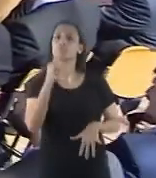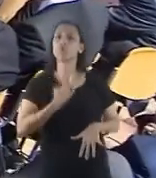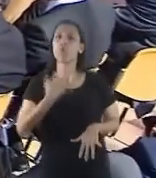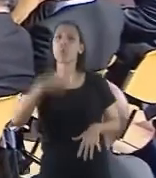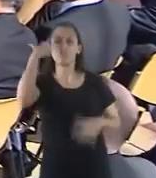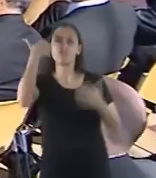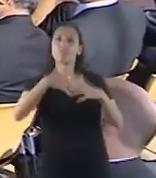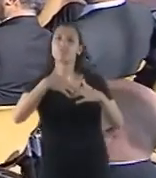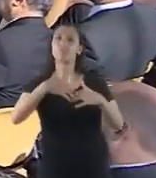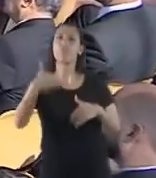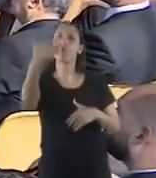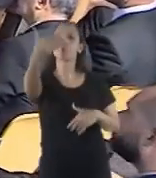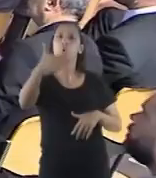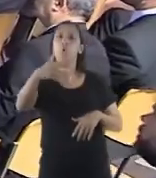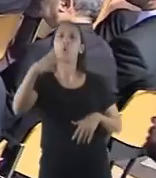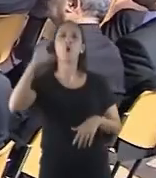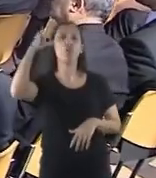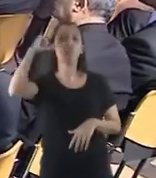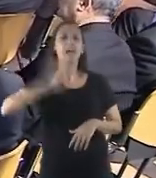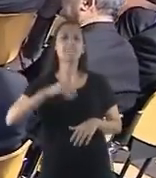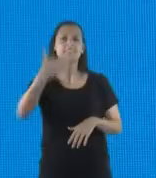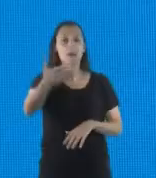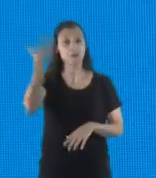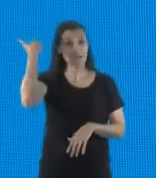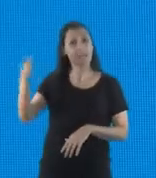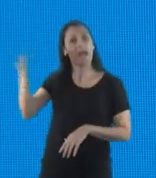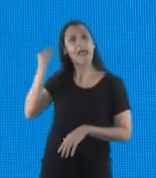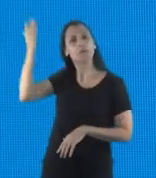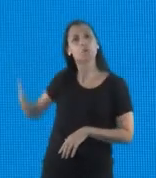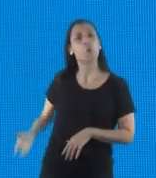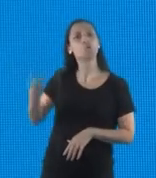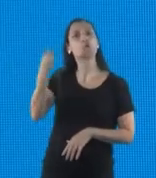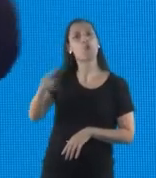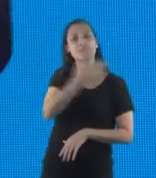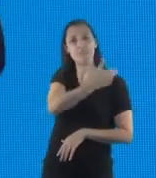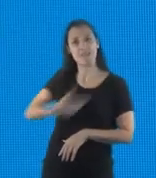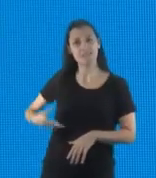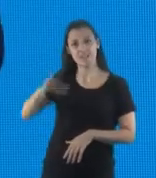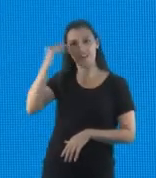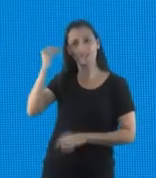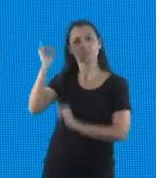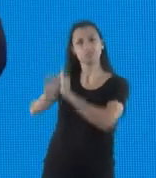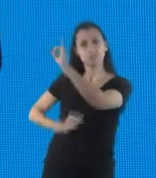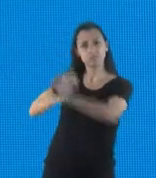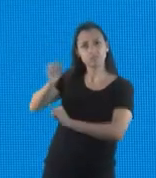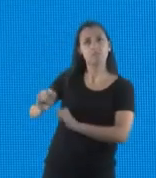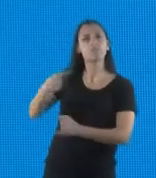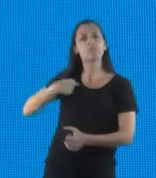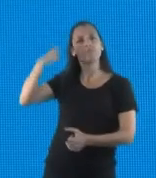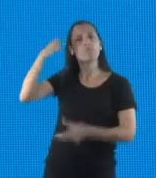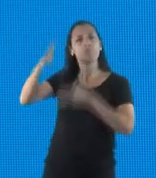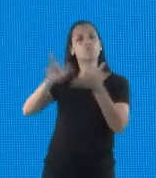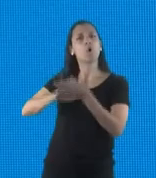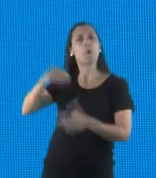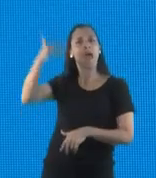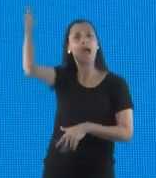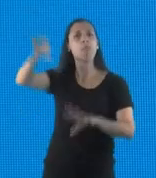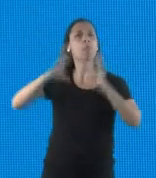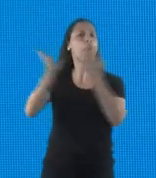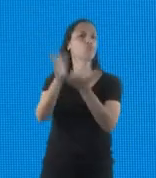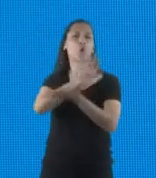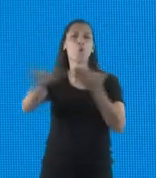10 años. Ayer la escuchaba la vicepresidenta plantear con cabeza nueva en un mundo nuevo,